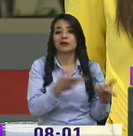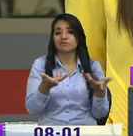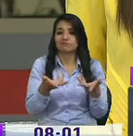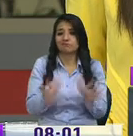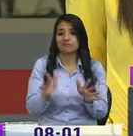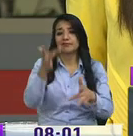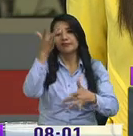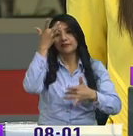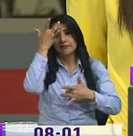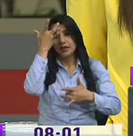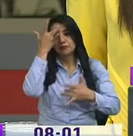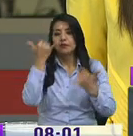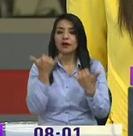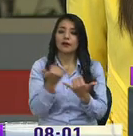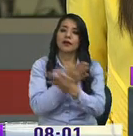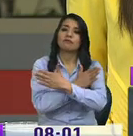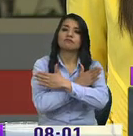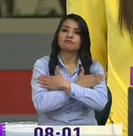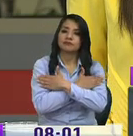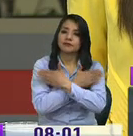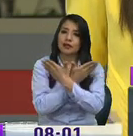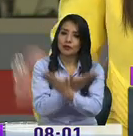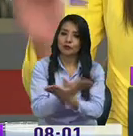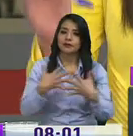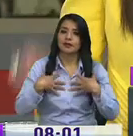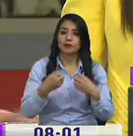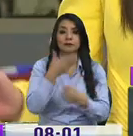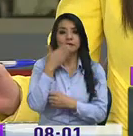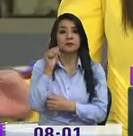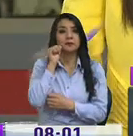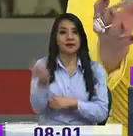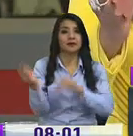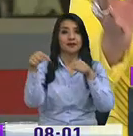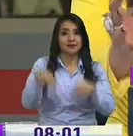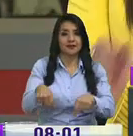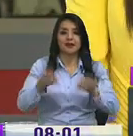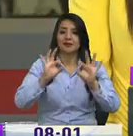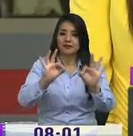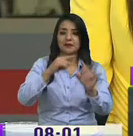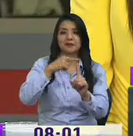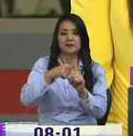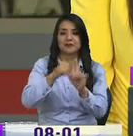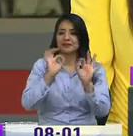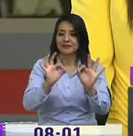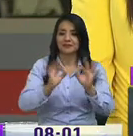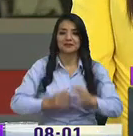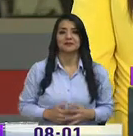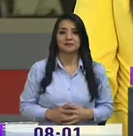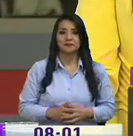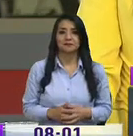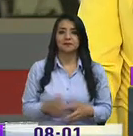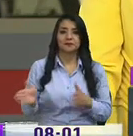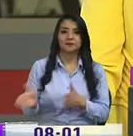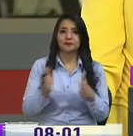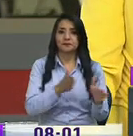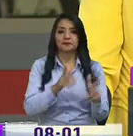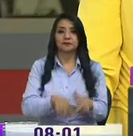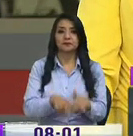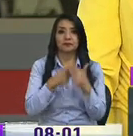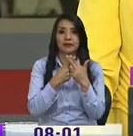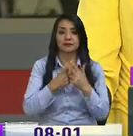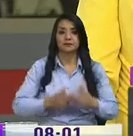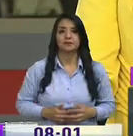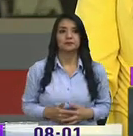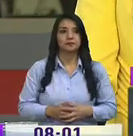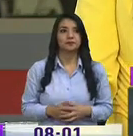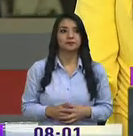enfermito. Así que le mandamos nuestro saludo para que se recupere y mañana esté aquí con todos ustedes, amigos televidentes. Vamos a empezar y les contamos que en